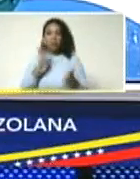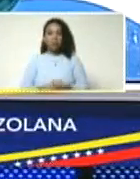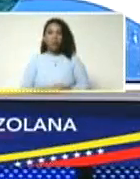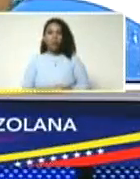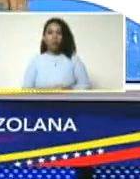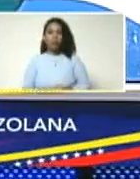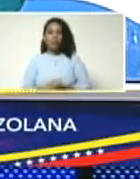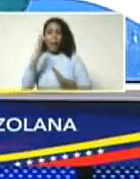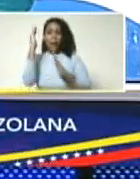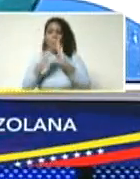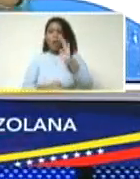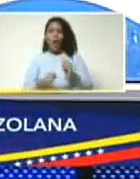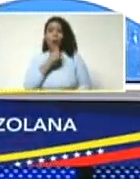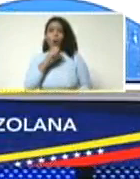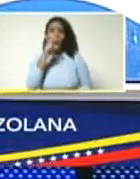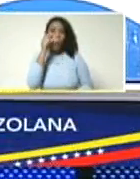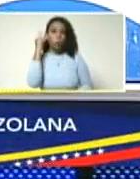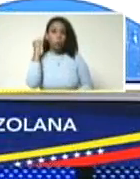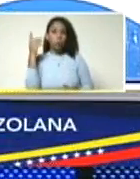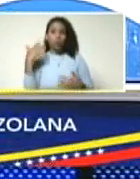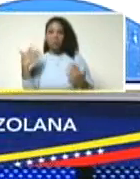Y menos de abuelo o abuela.